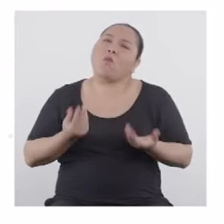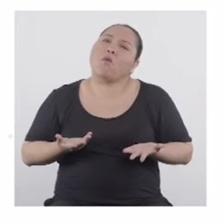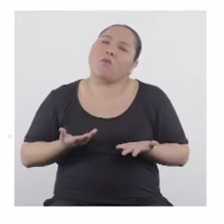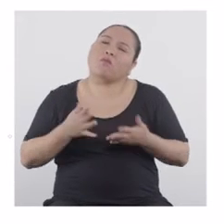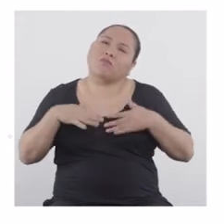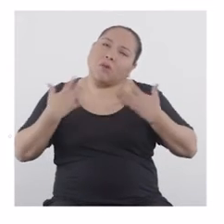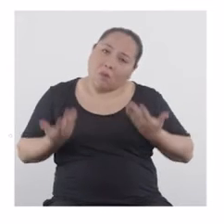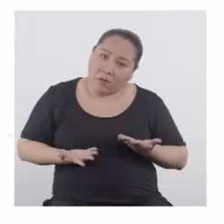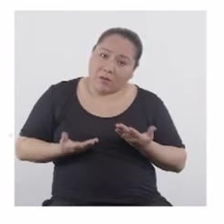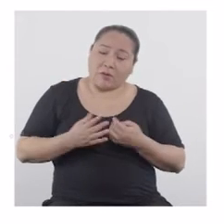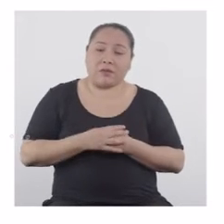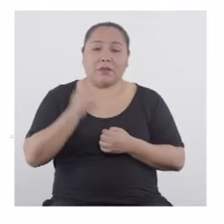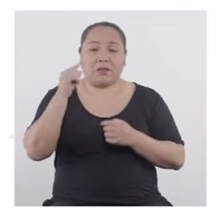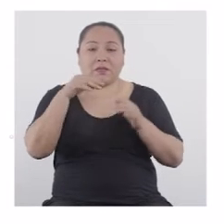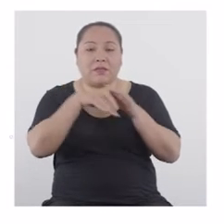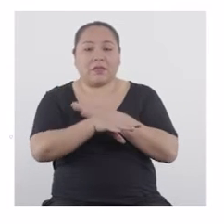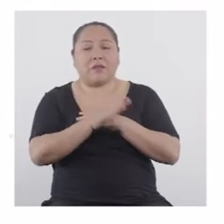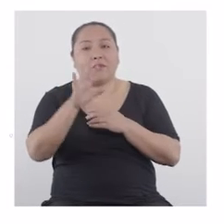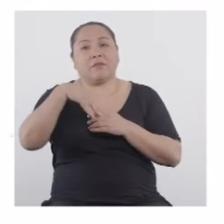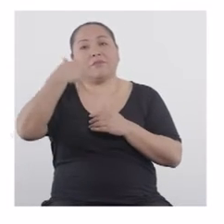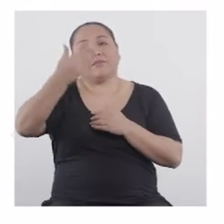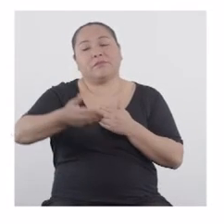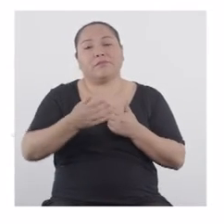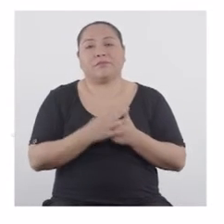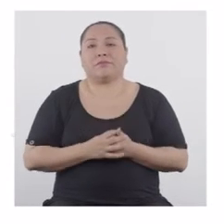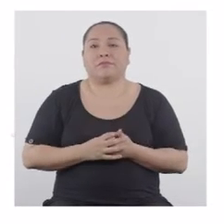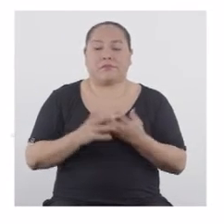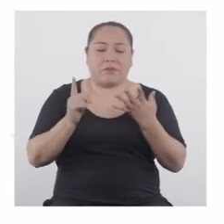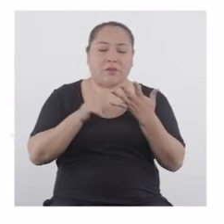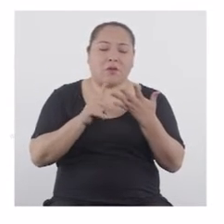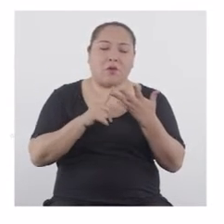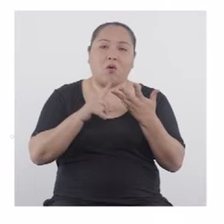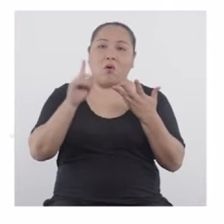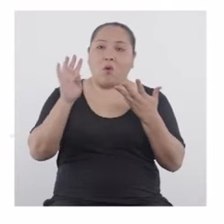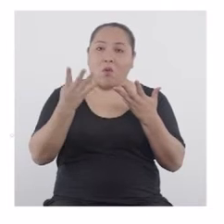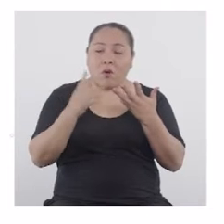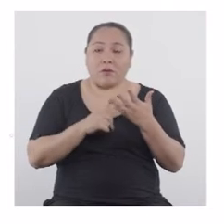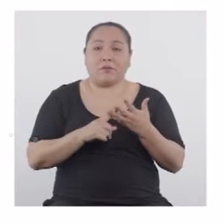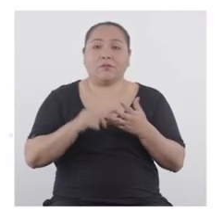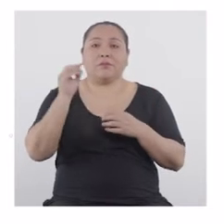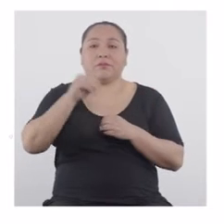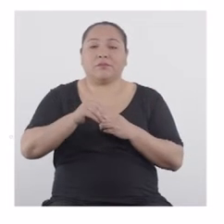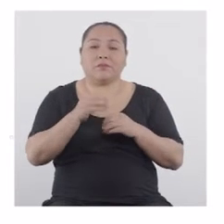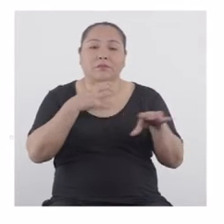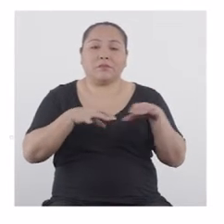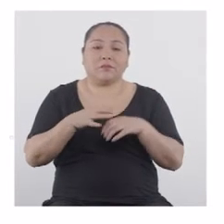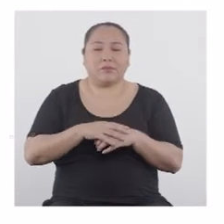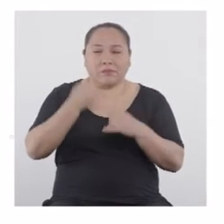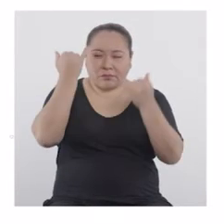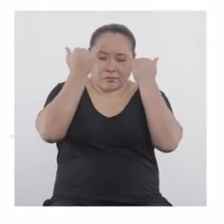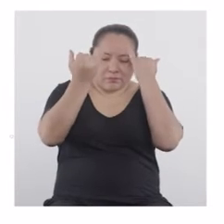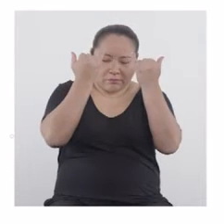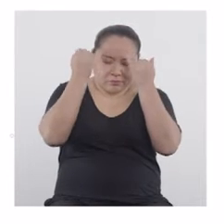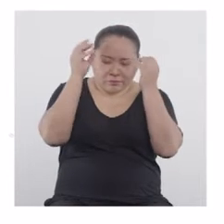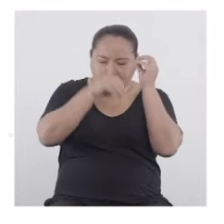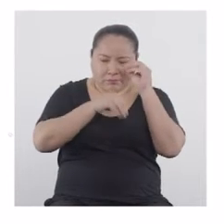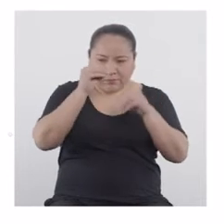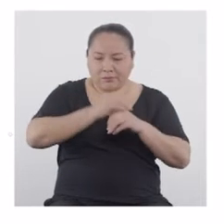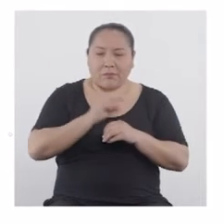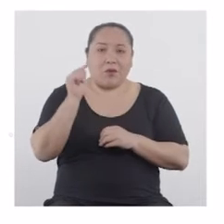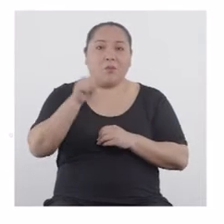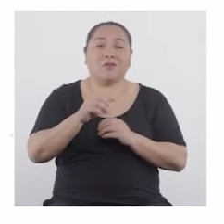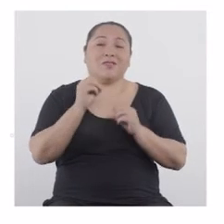¿cómo podríamos? Que es la entrada para la siguiente fase. 4. Desarrollaste la fase de idear,